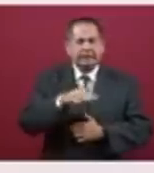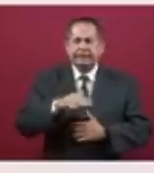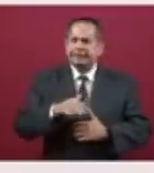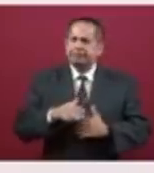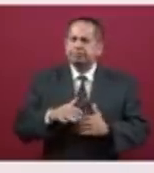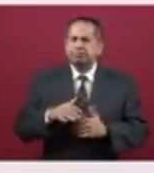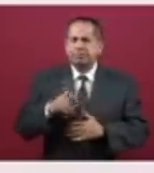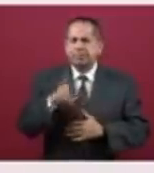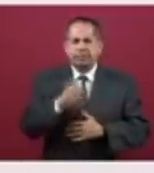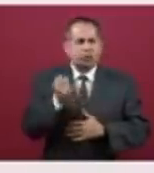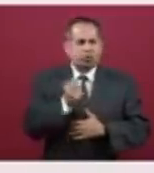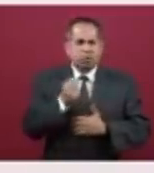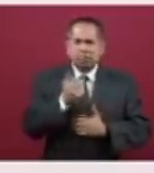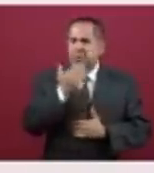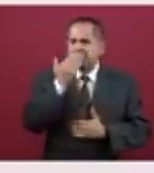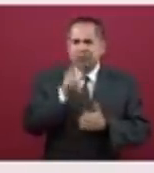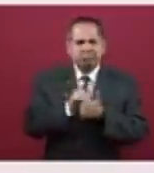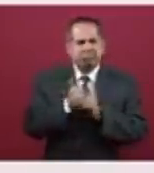afortunadamente, está en marcha.